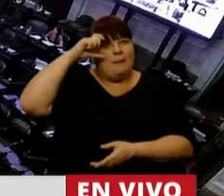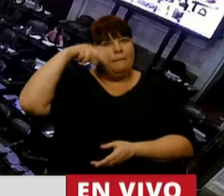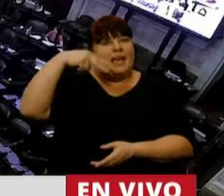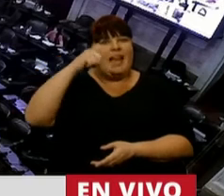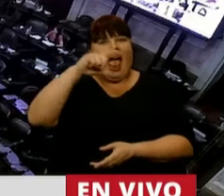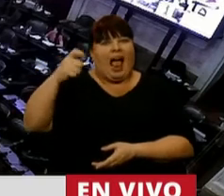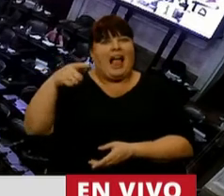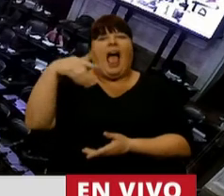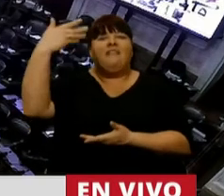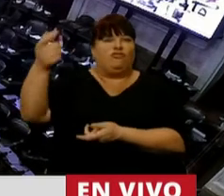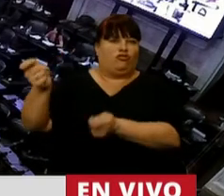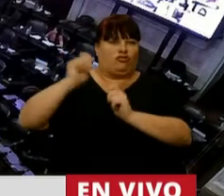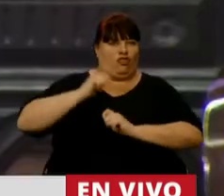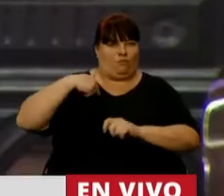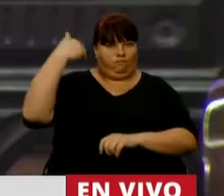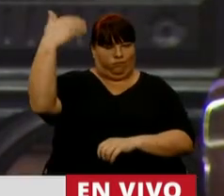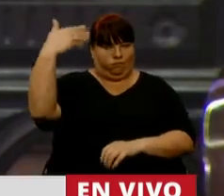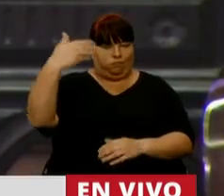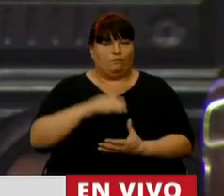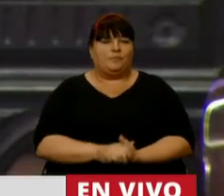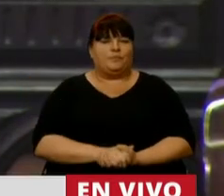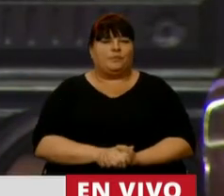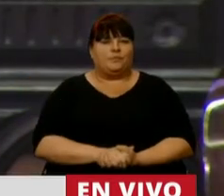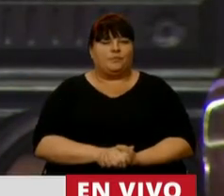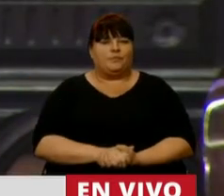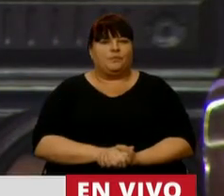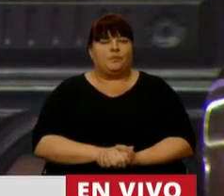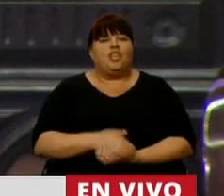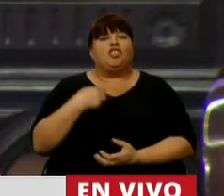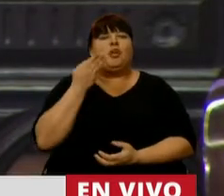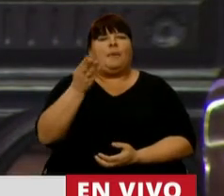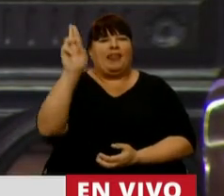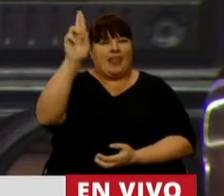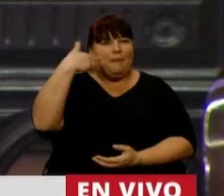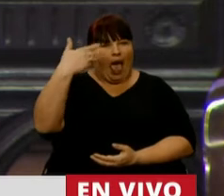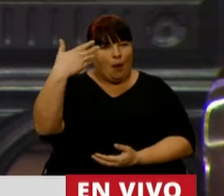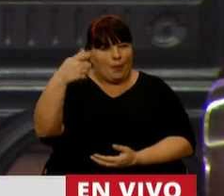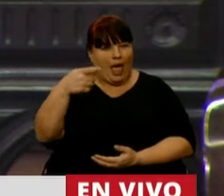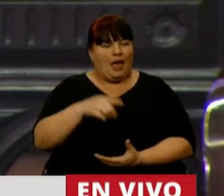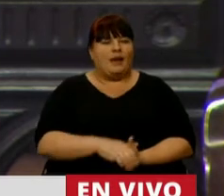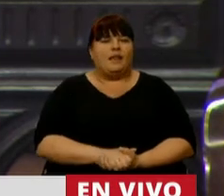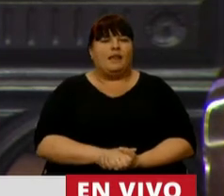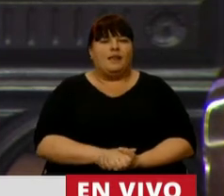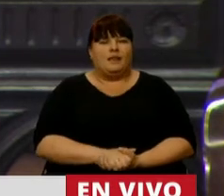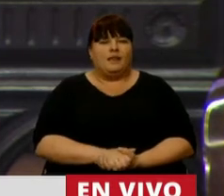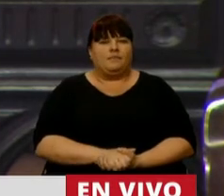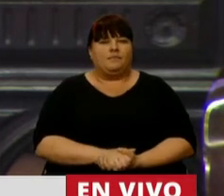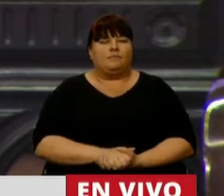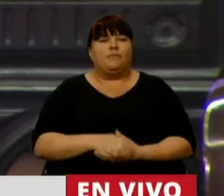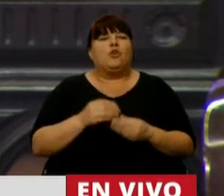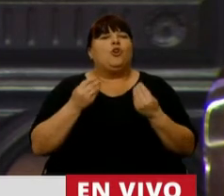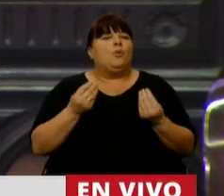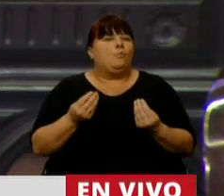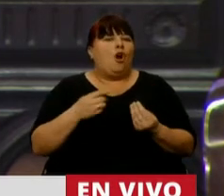por haberme cedido el lugar y poder hablar. Pedí la palabra, señora presidenta,